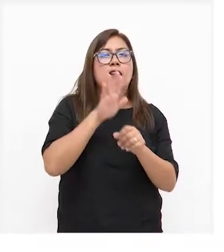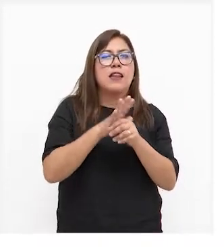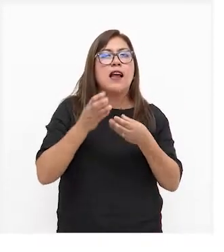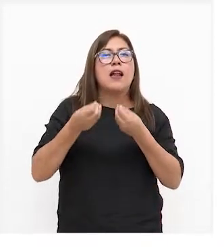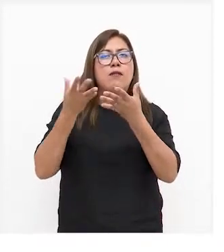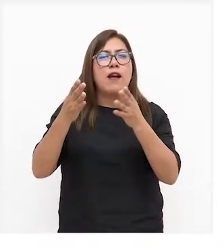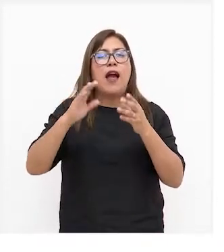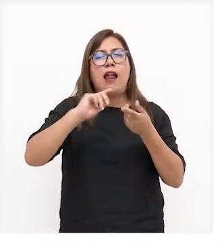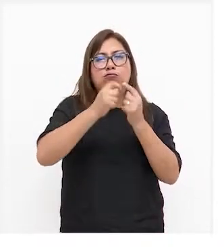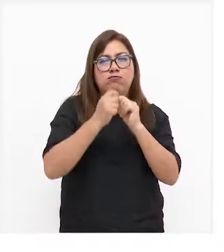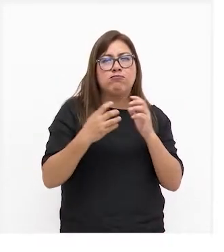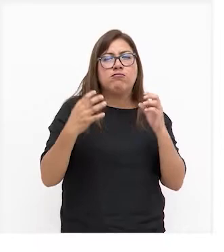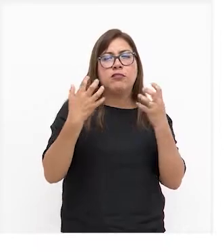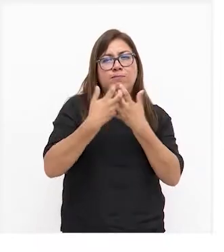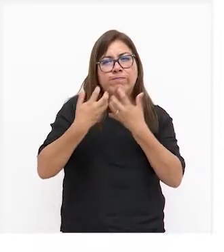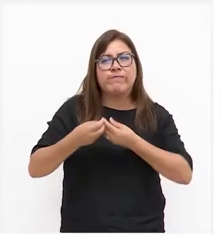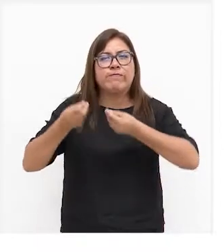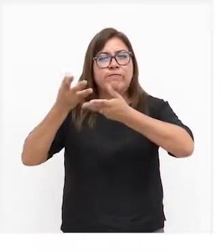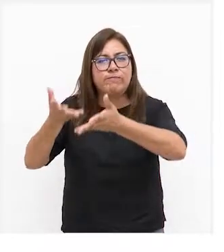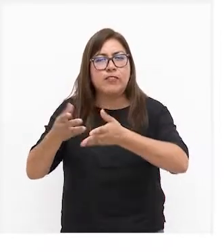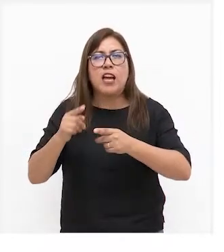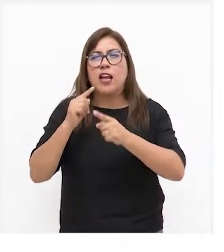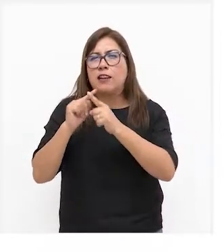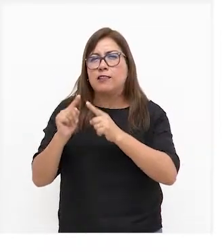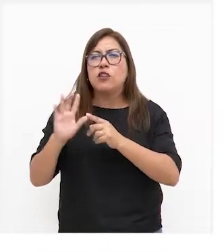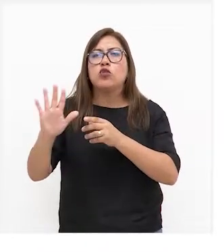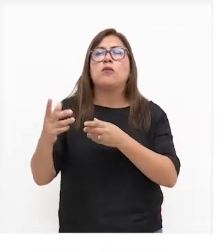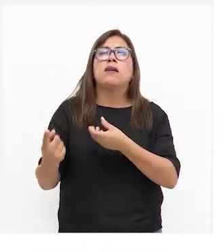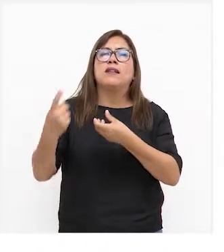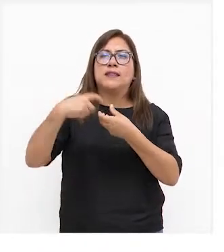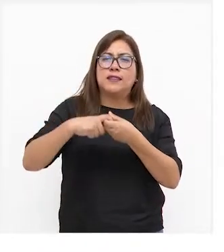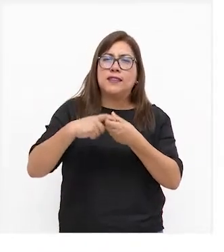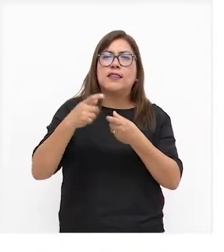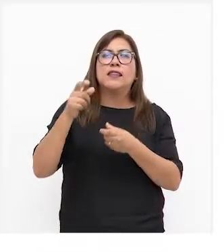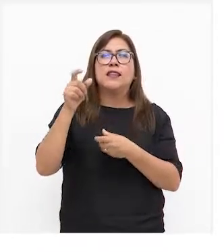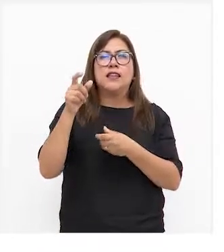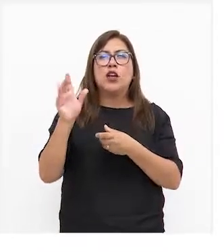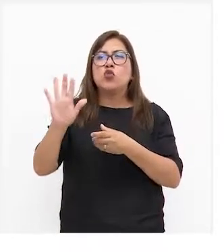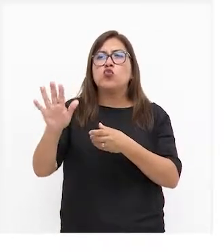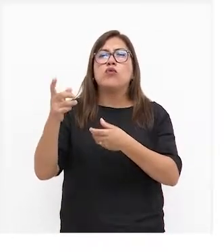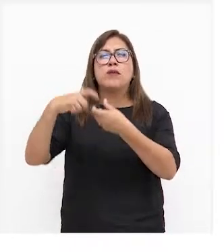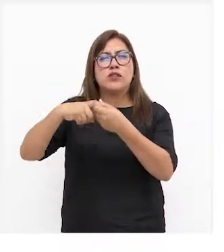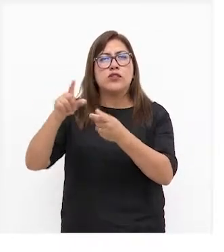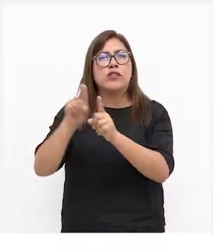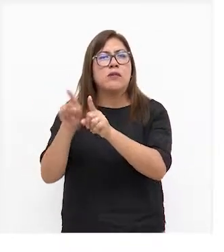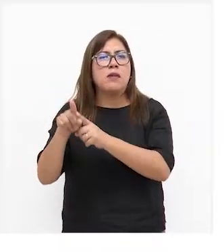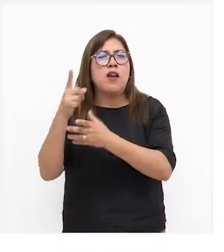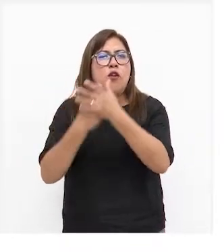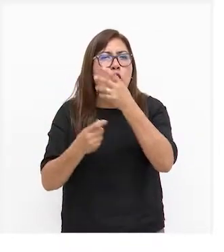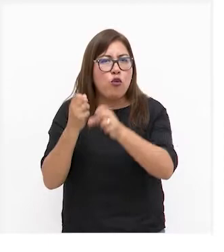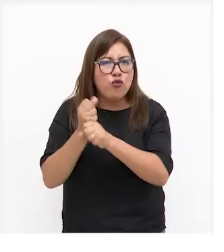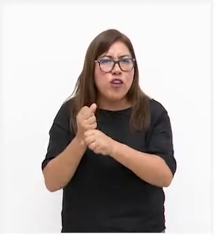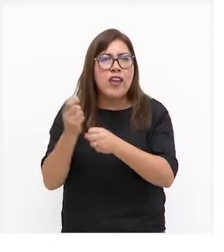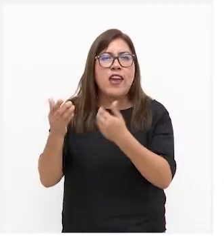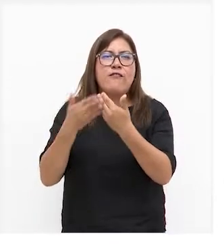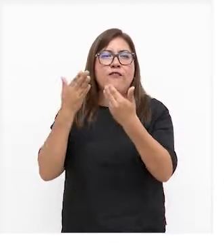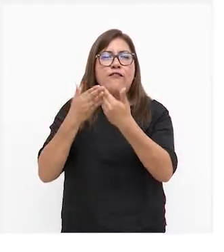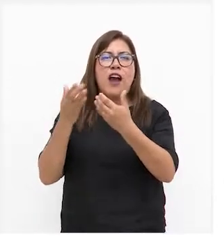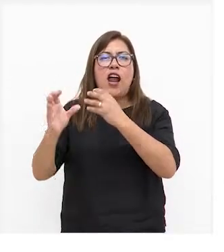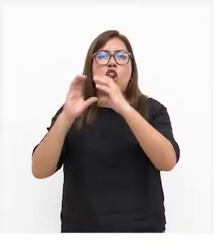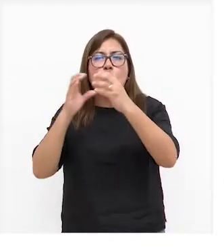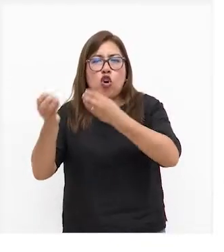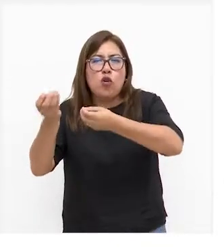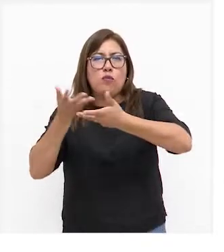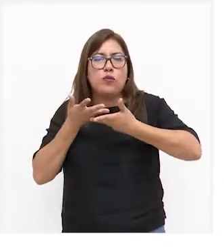medidas de accesibilidad, ajustes razonables, la participación de personas de confianza que actúan como facilitadoras de